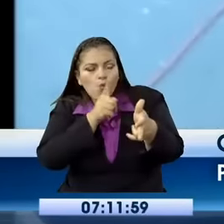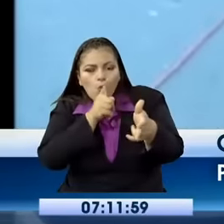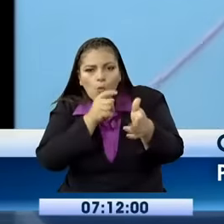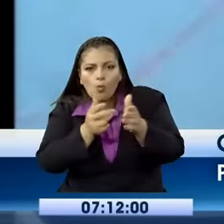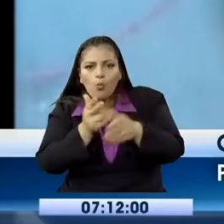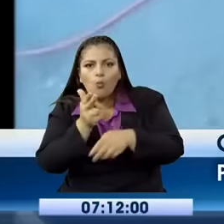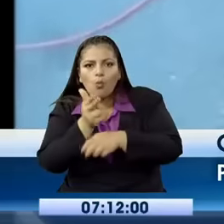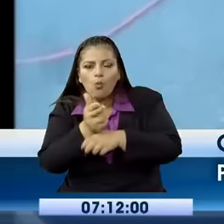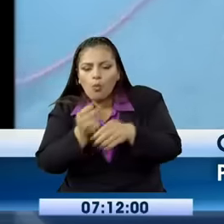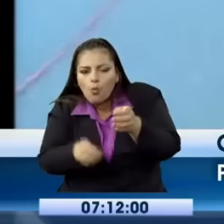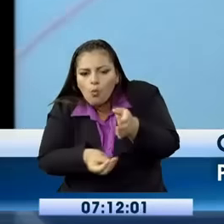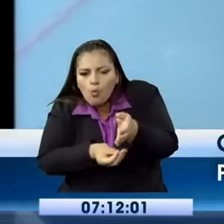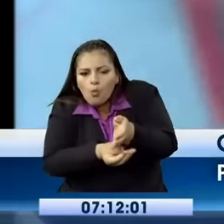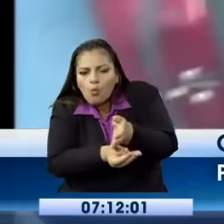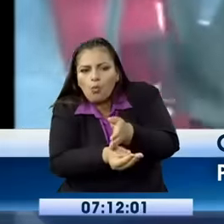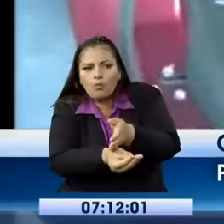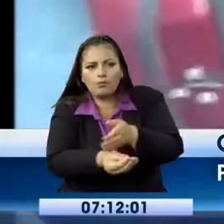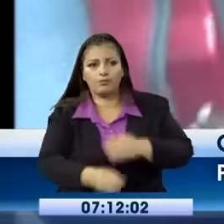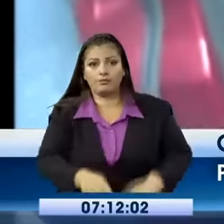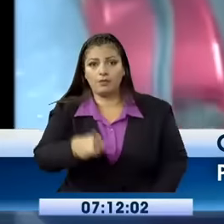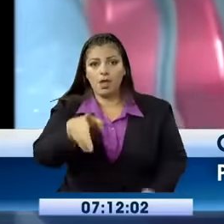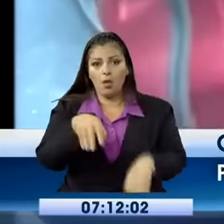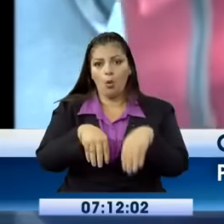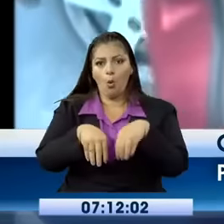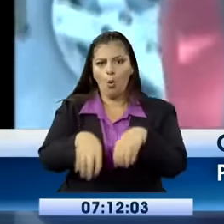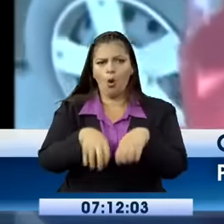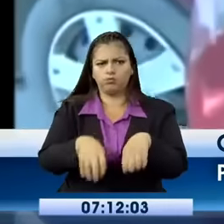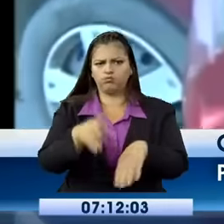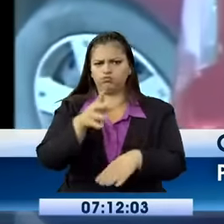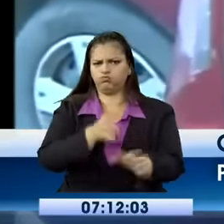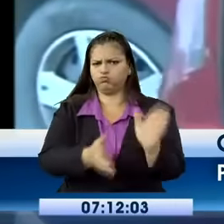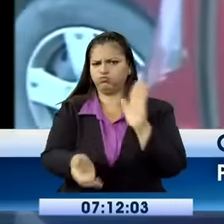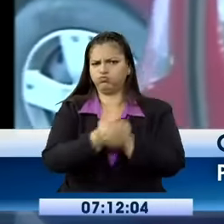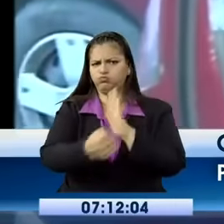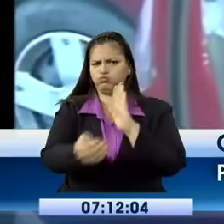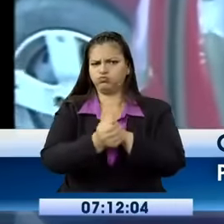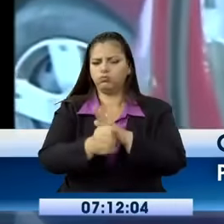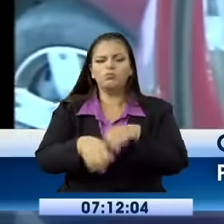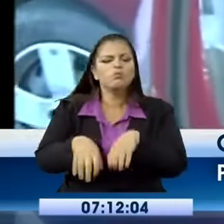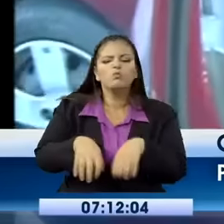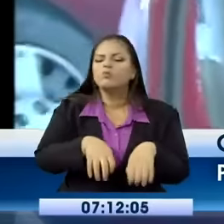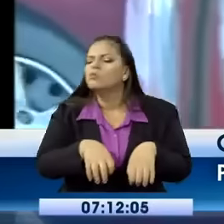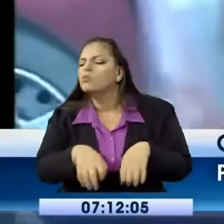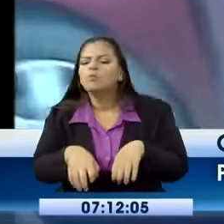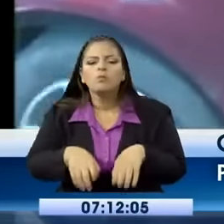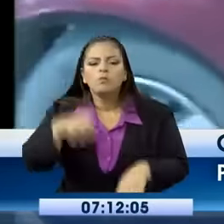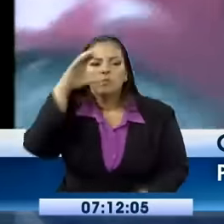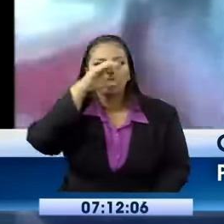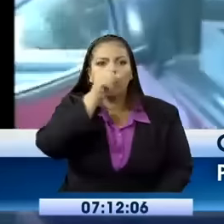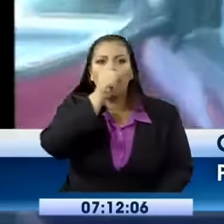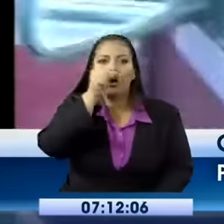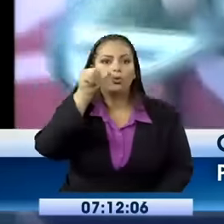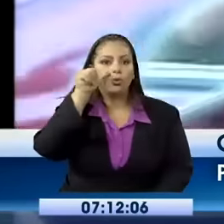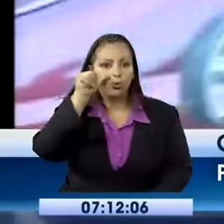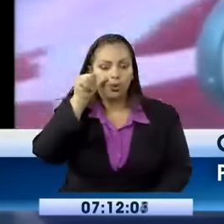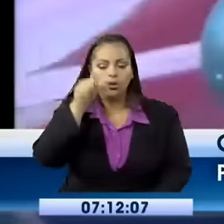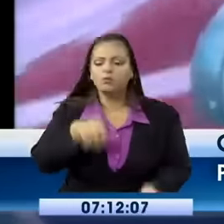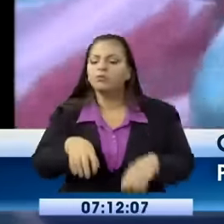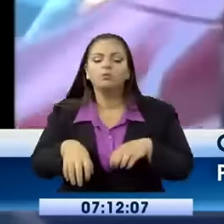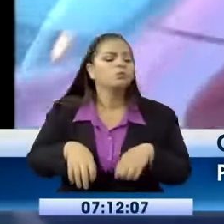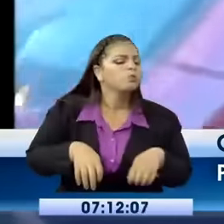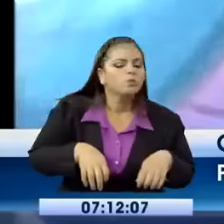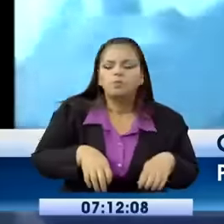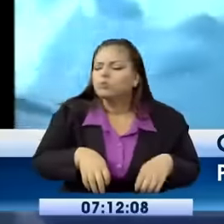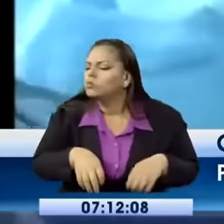están debidamente entrenados como usted podrá observar ellos se encuentra ahorita dentro del vehículo ellos si llegasen a encontrar